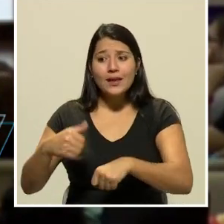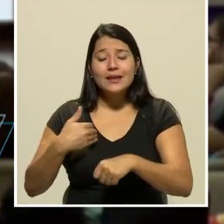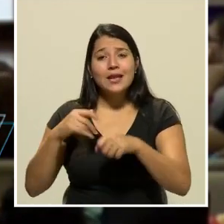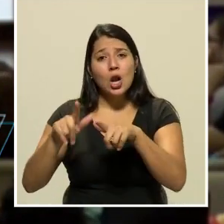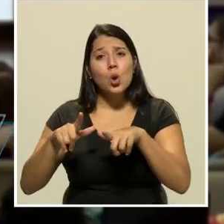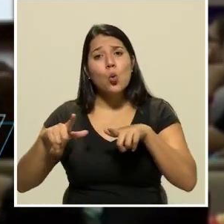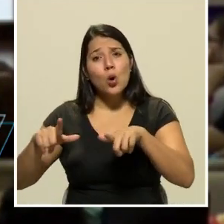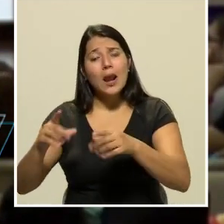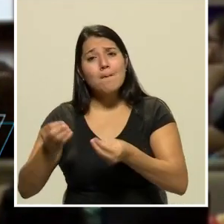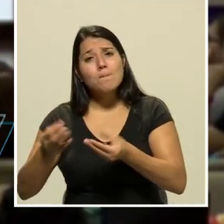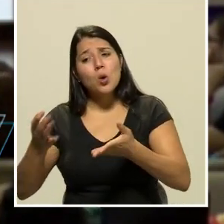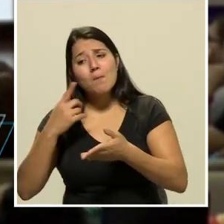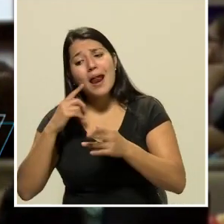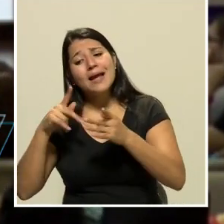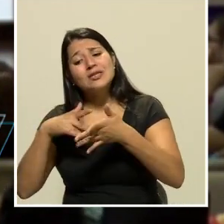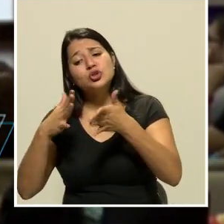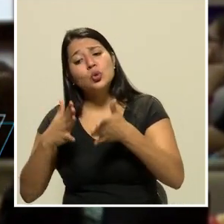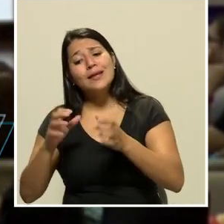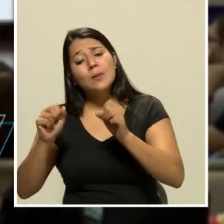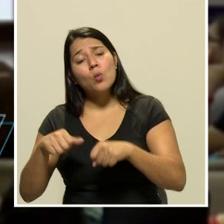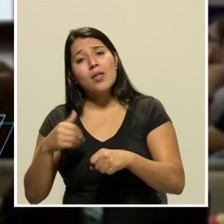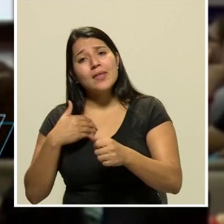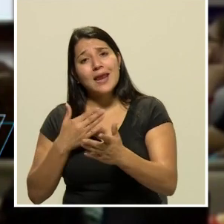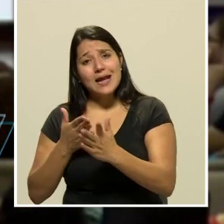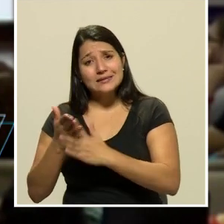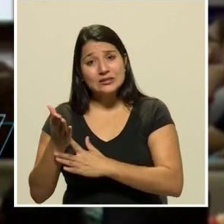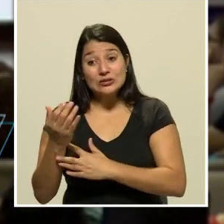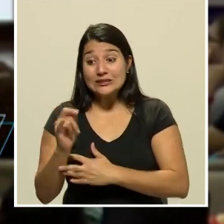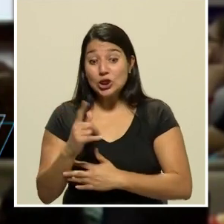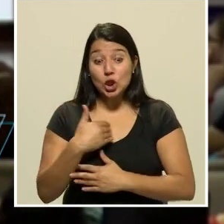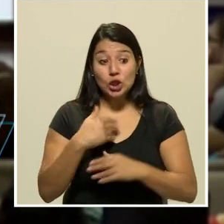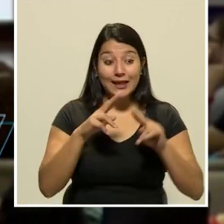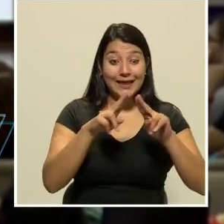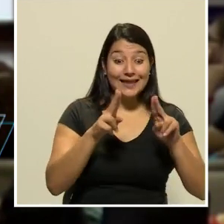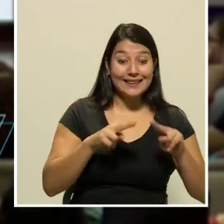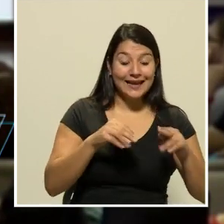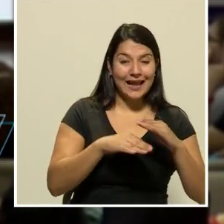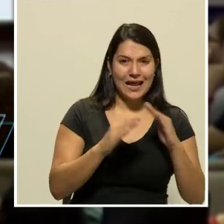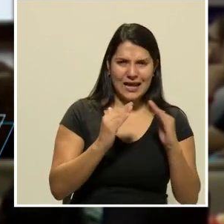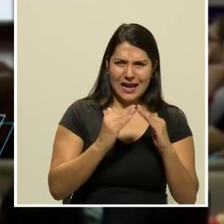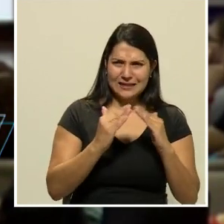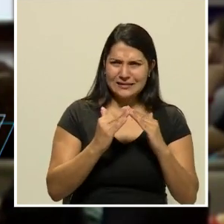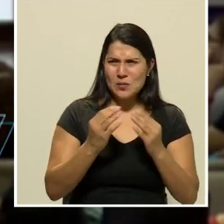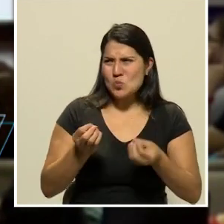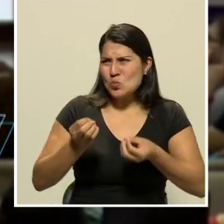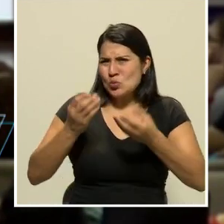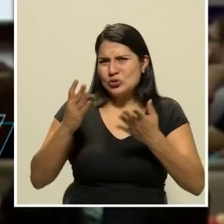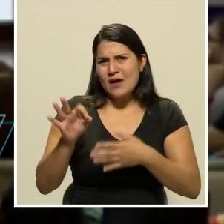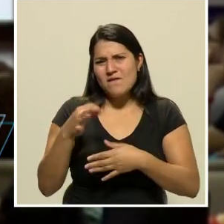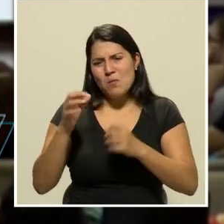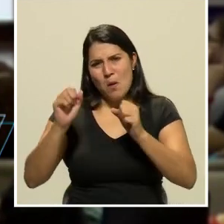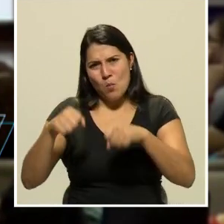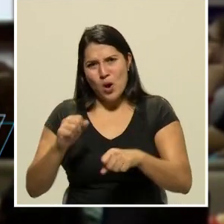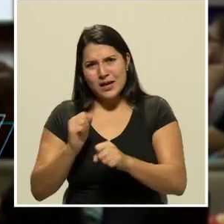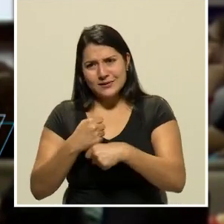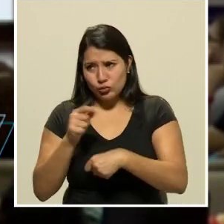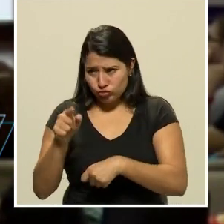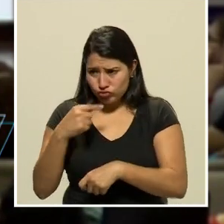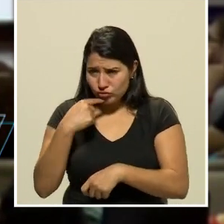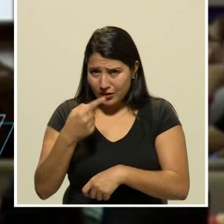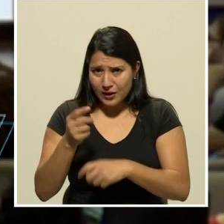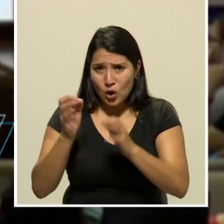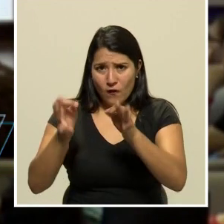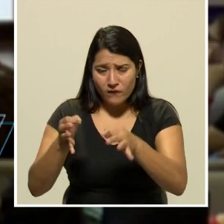públicos para que tuvieran acceso los estudiantes que no tienen en su casa. O sea, hay más de una forma de hacerlo. Y usted lo dijo muy bien,